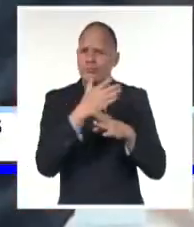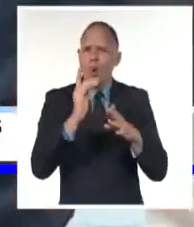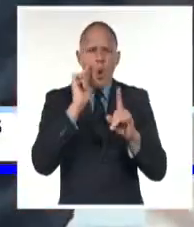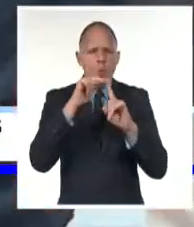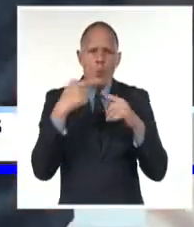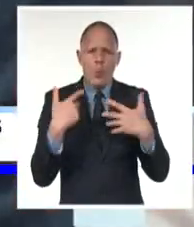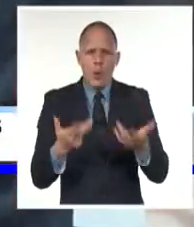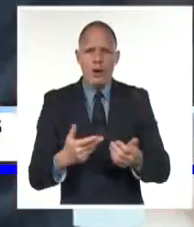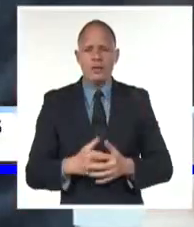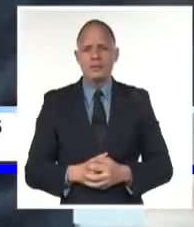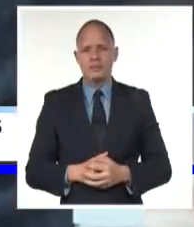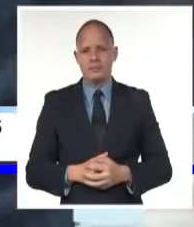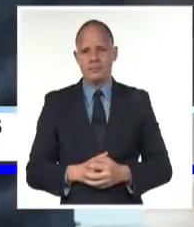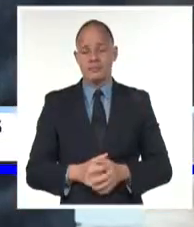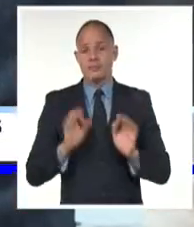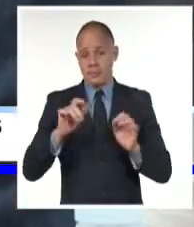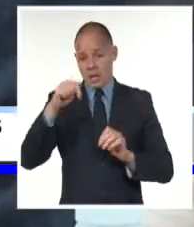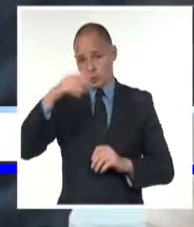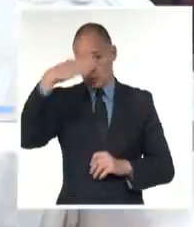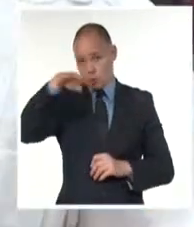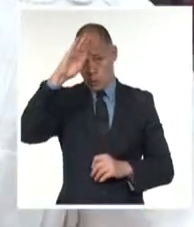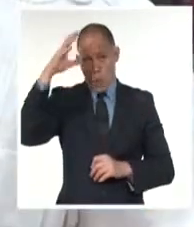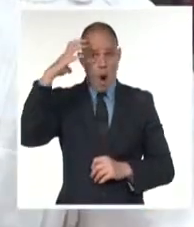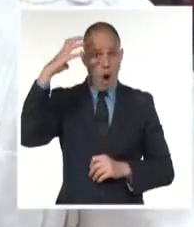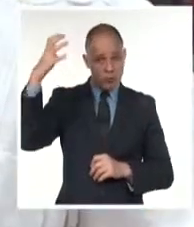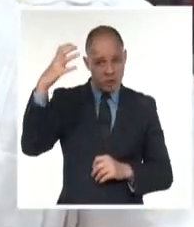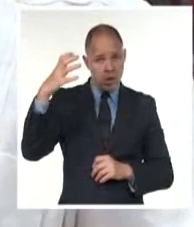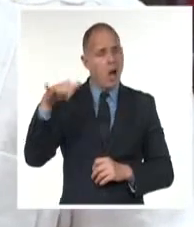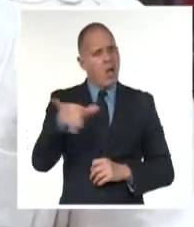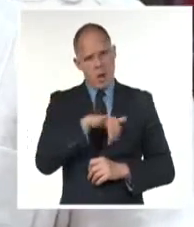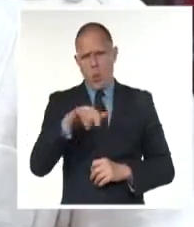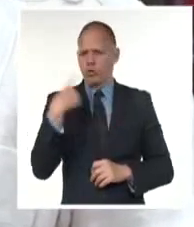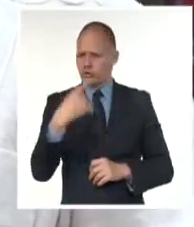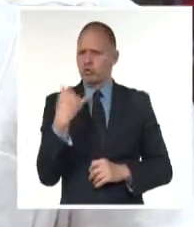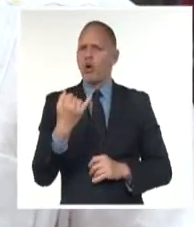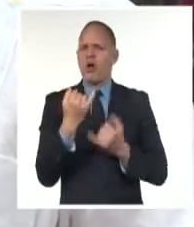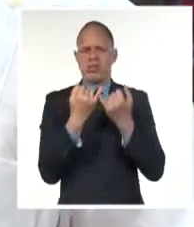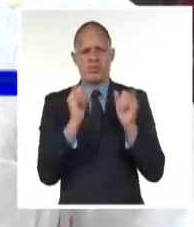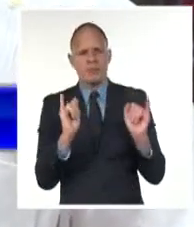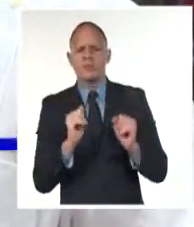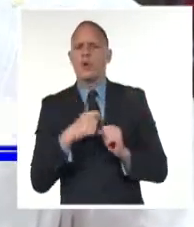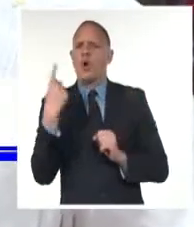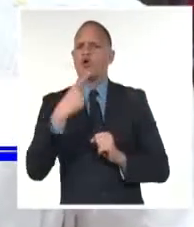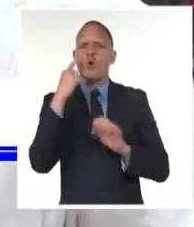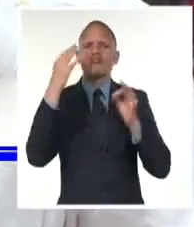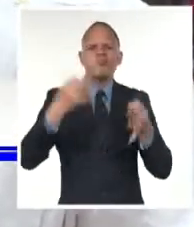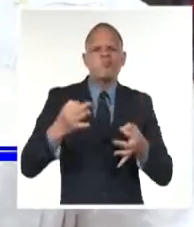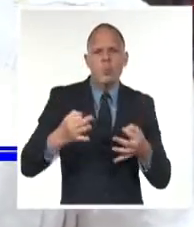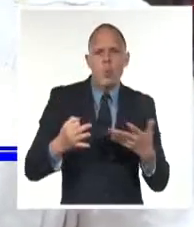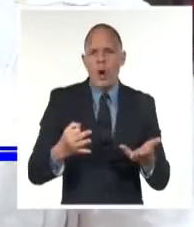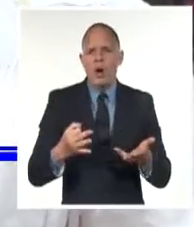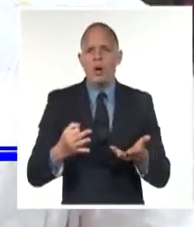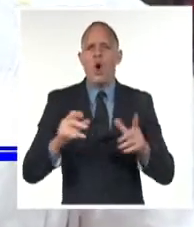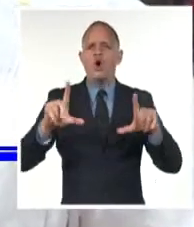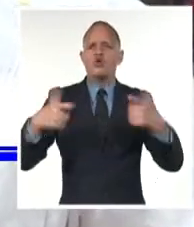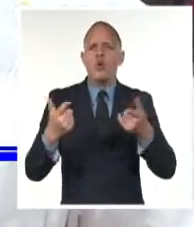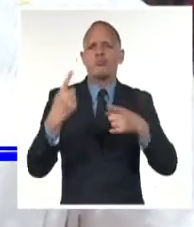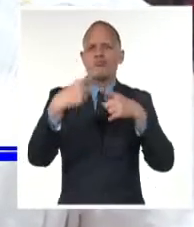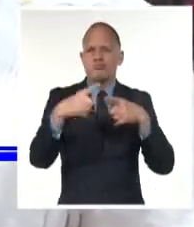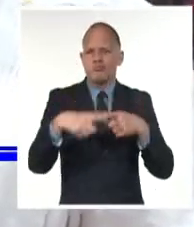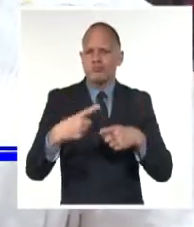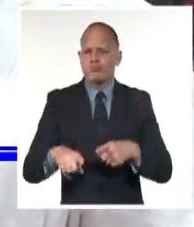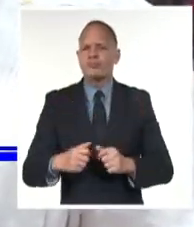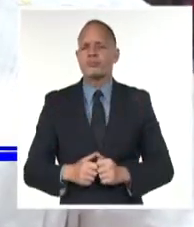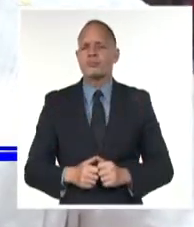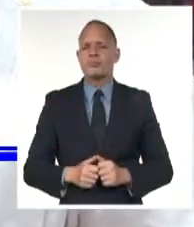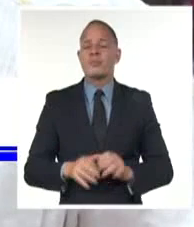Cuba continúa siendo una nación con una sostenida práctica solidaria